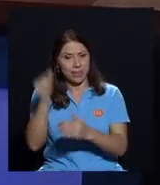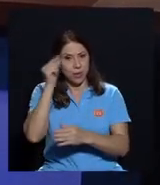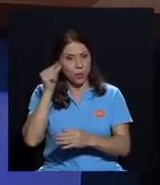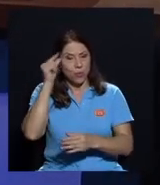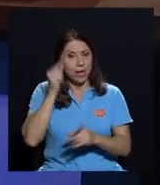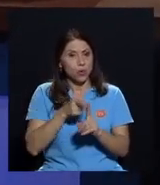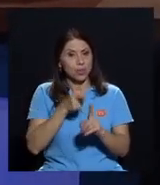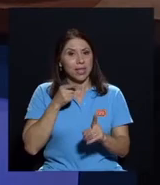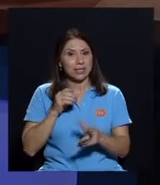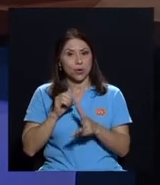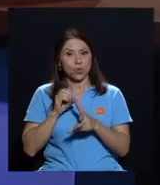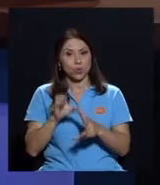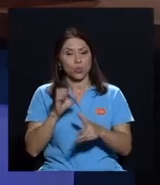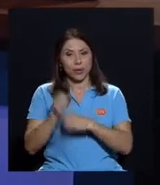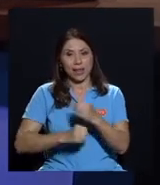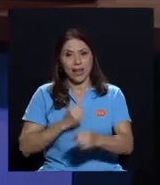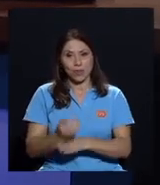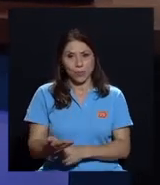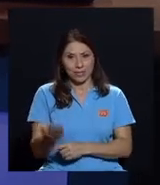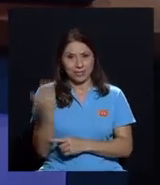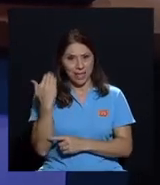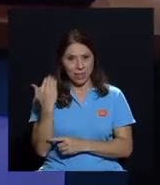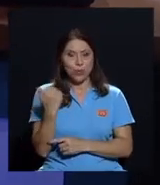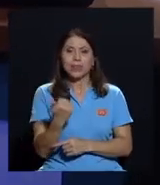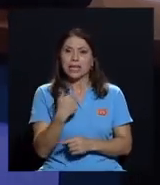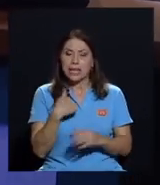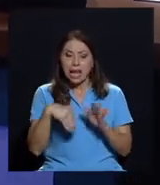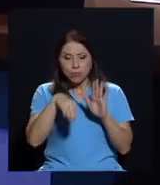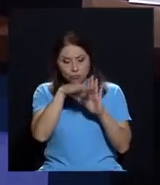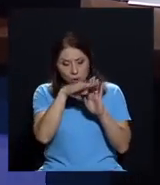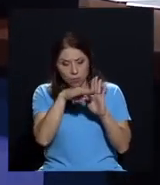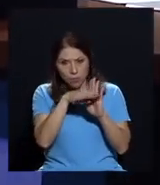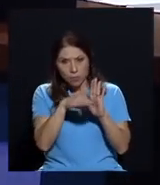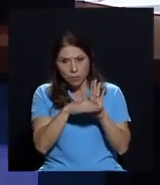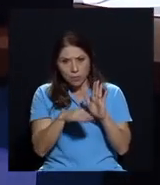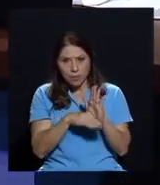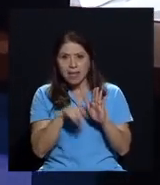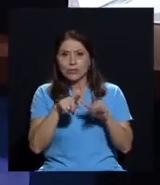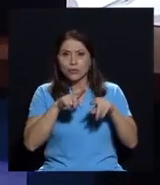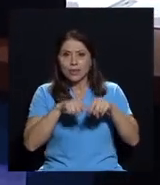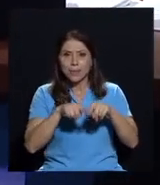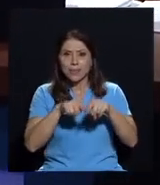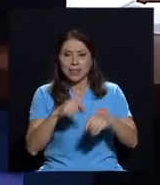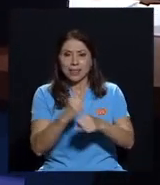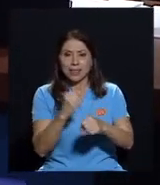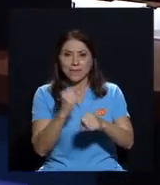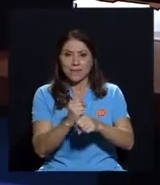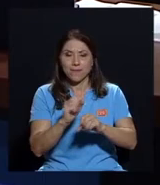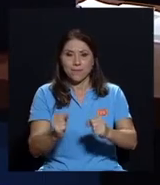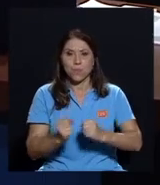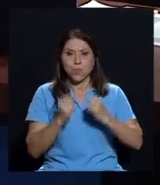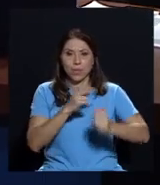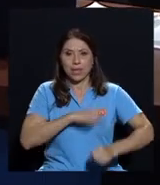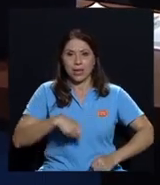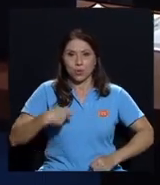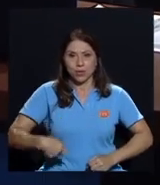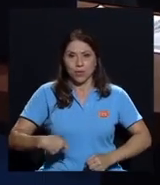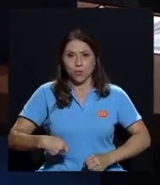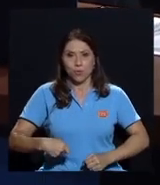del año pasado llevaba una serie de medidas que dependen de la función del ejecutivo y eso que me refiero lo que hablamos de educación